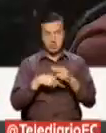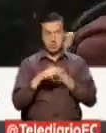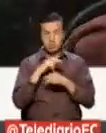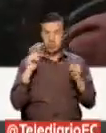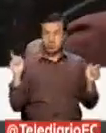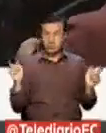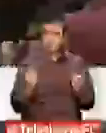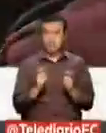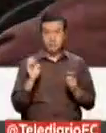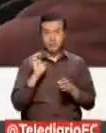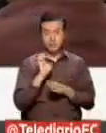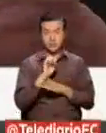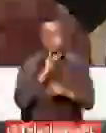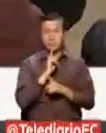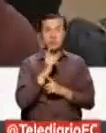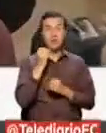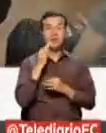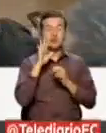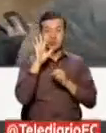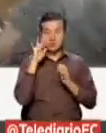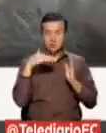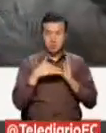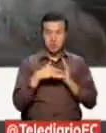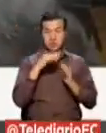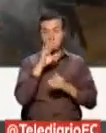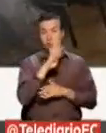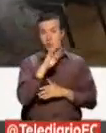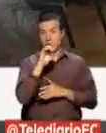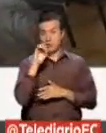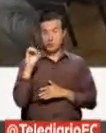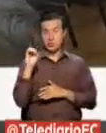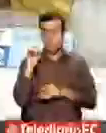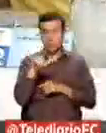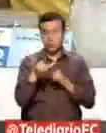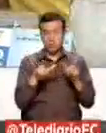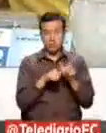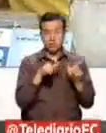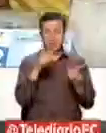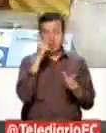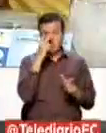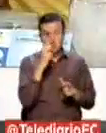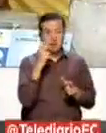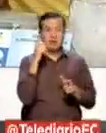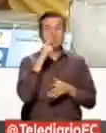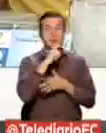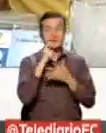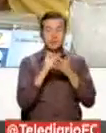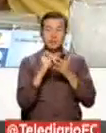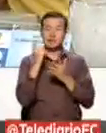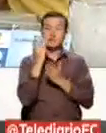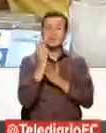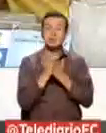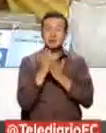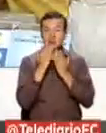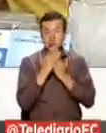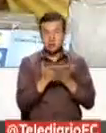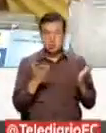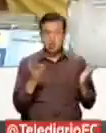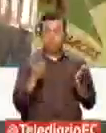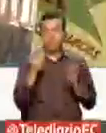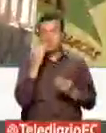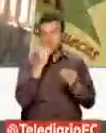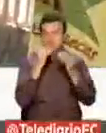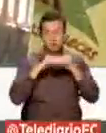activa. En el Ecuador existen 5.400 establecimientos de alojamiento, los cuales demandan bienes y servicios en los sectores